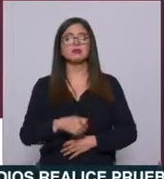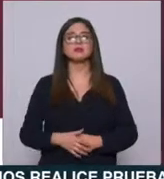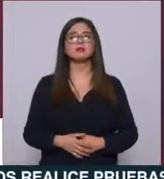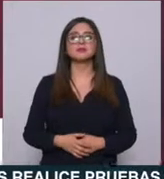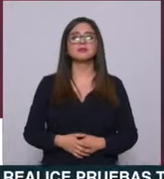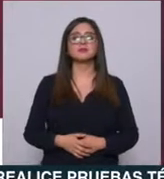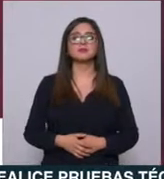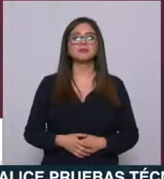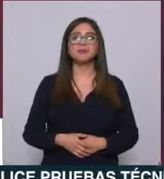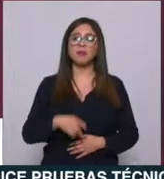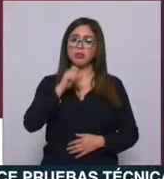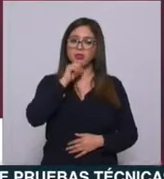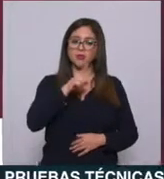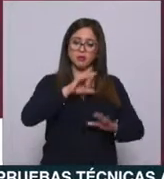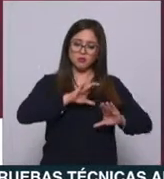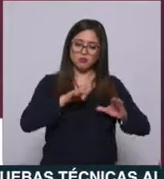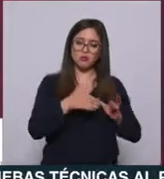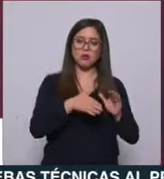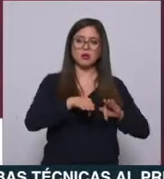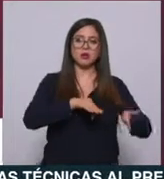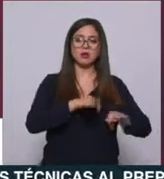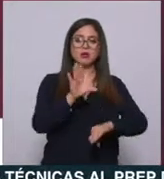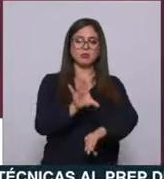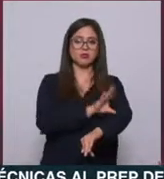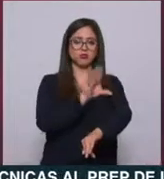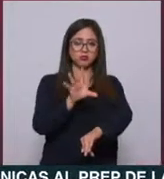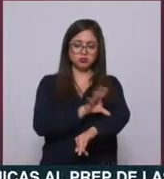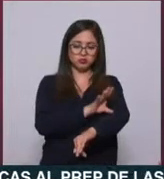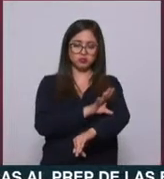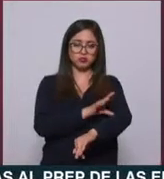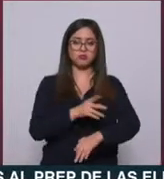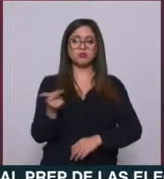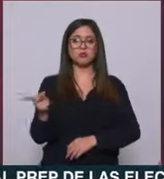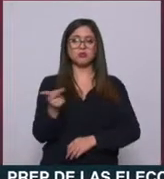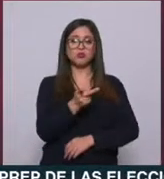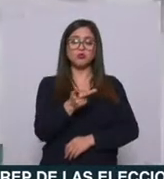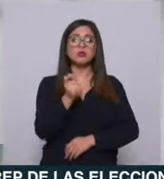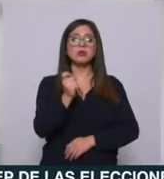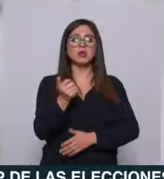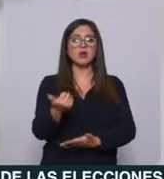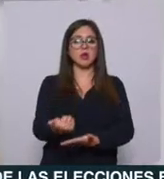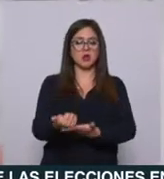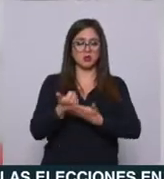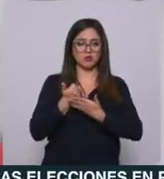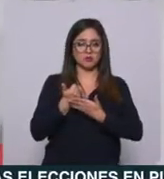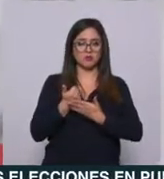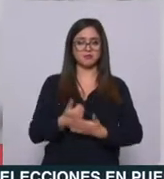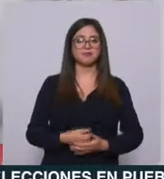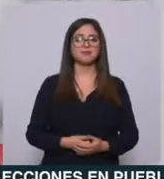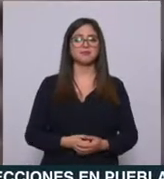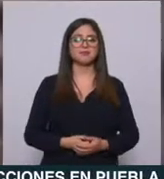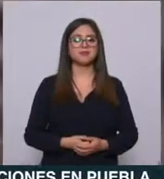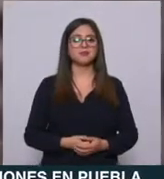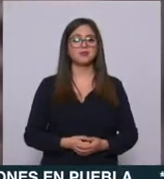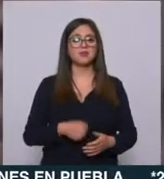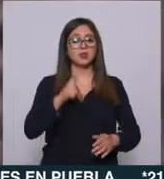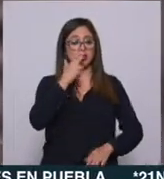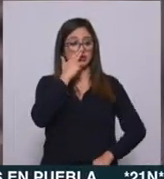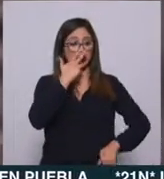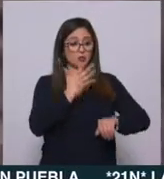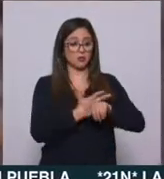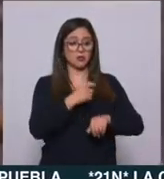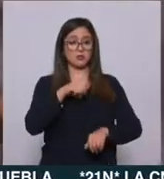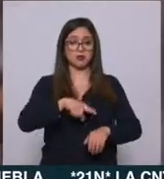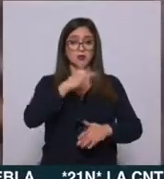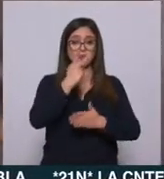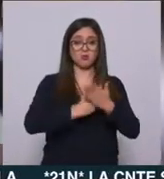del sector energético, los que nos van a ayudar. La responsabilidad del proyecto, para el que este